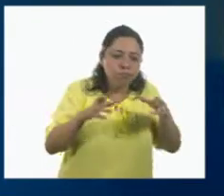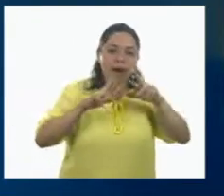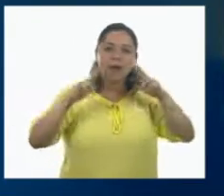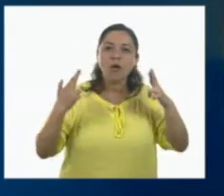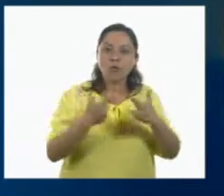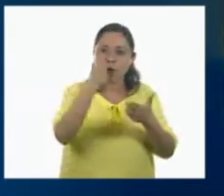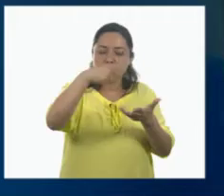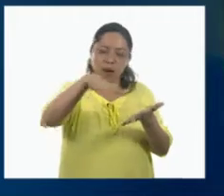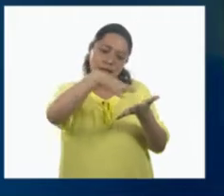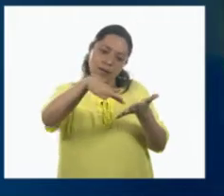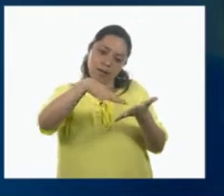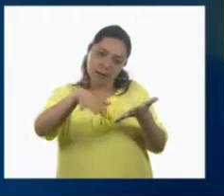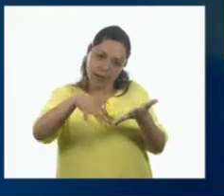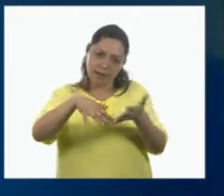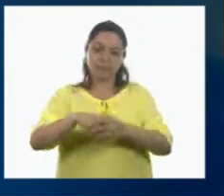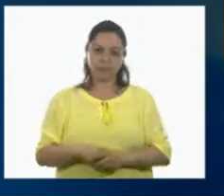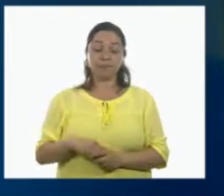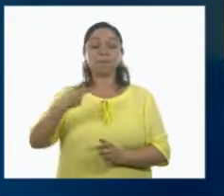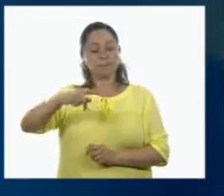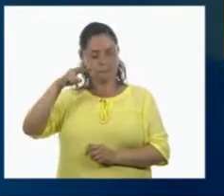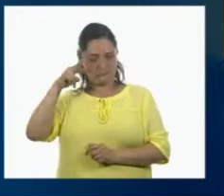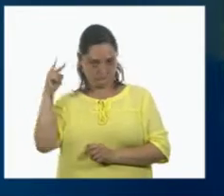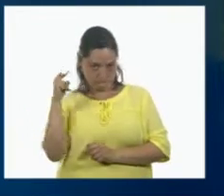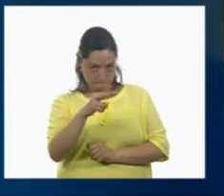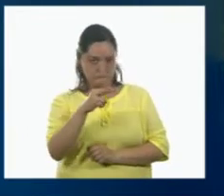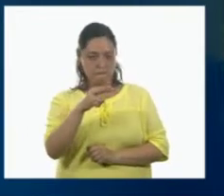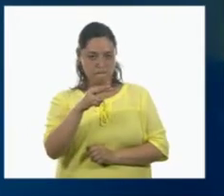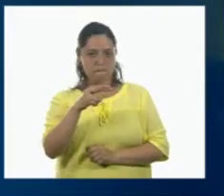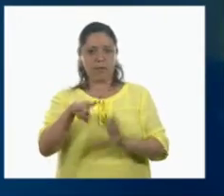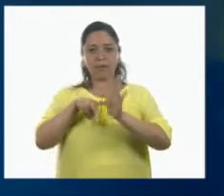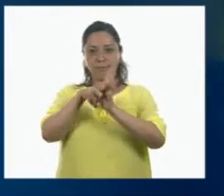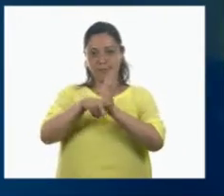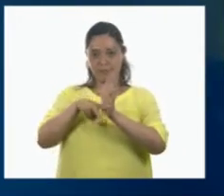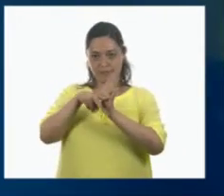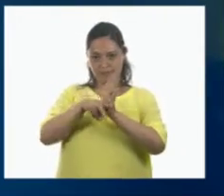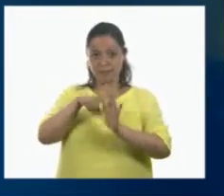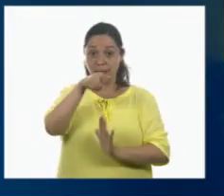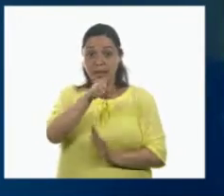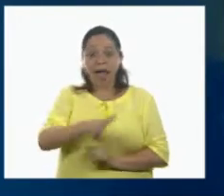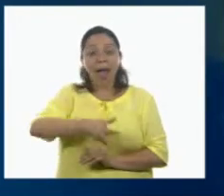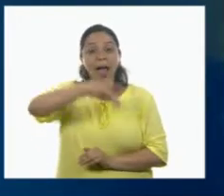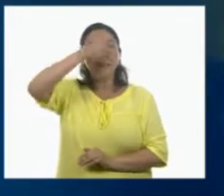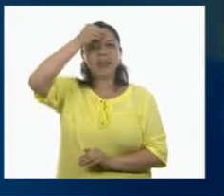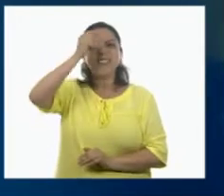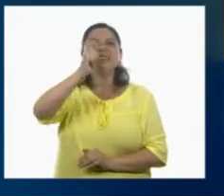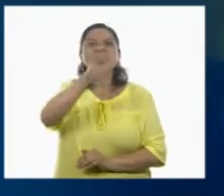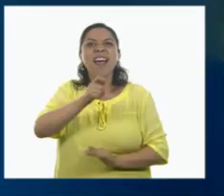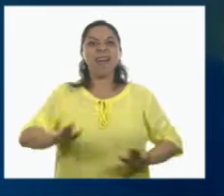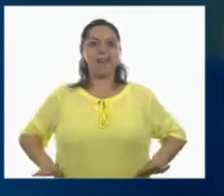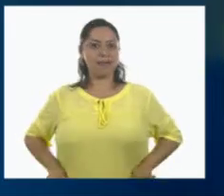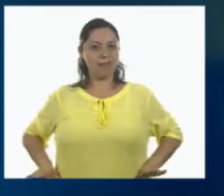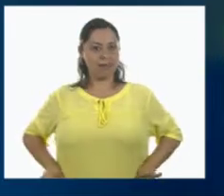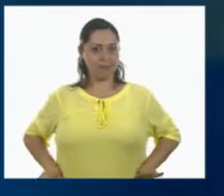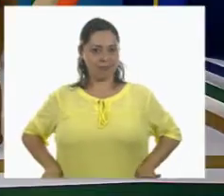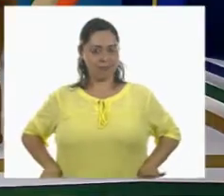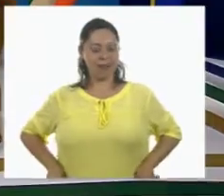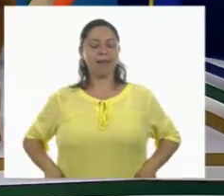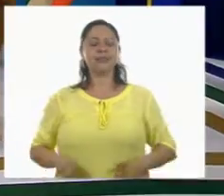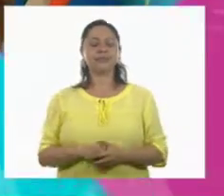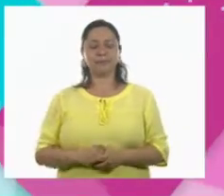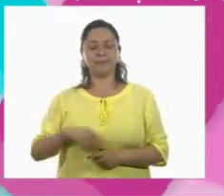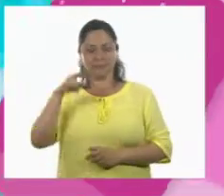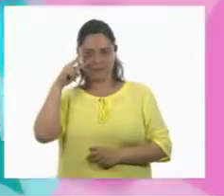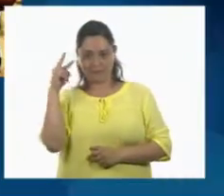Pero, ¿qué les parece si vamos a ver la siguiente cápsula y ahí aprenderemos más características? Sí, Sí. vamos a